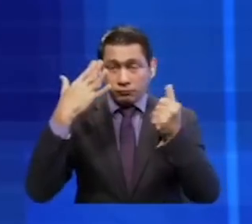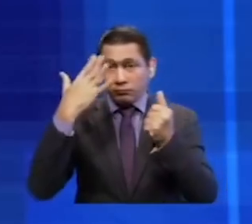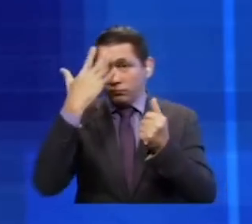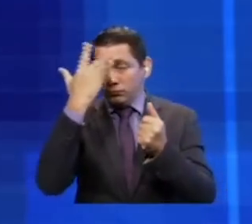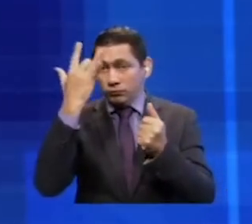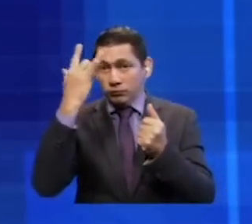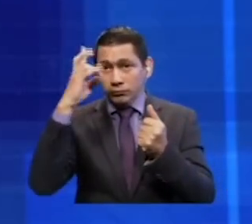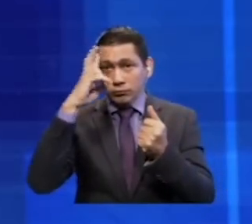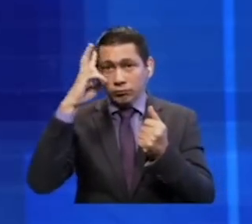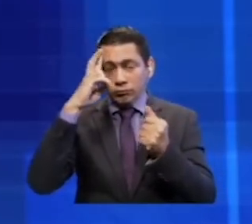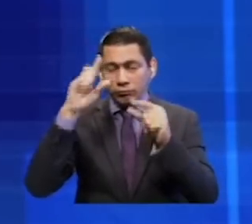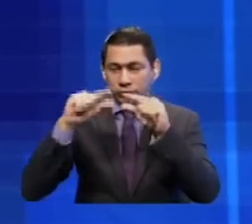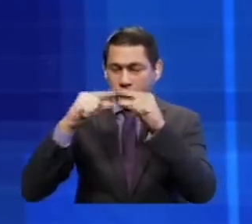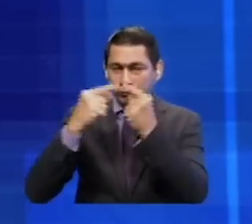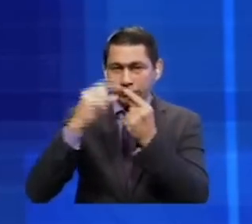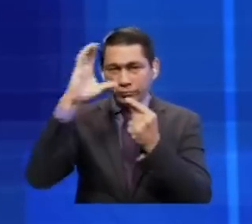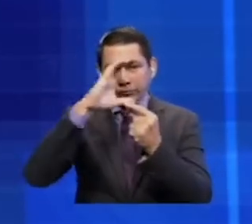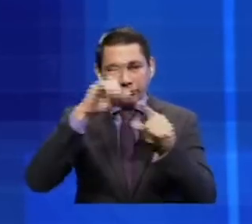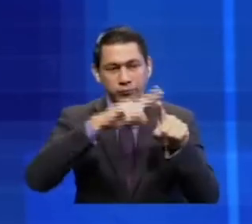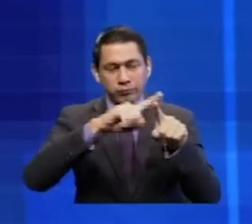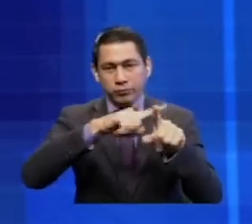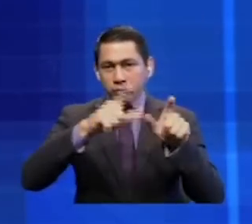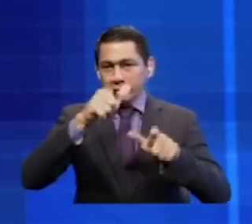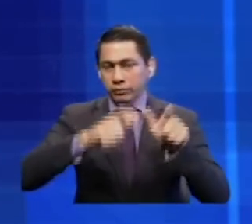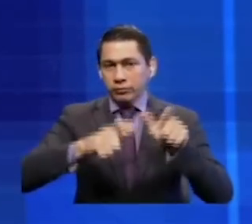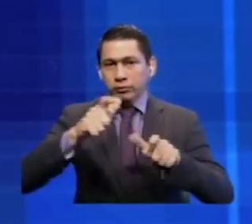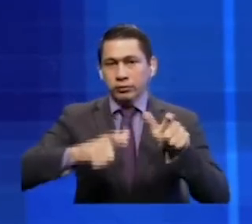retaliaciones ordenadas por cabecillas de bandas narcodelictivas.